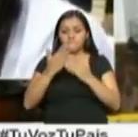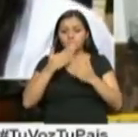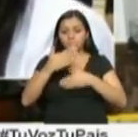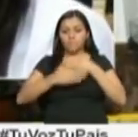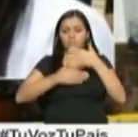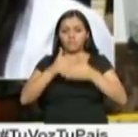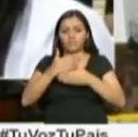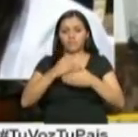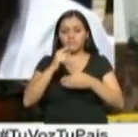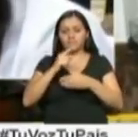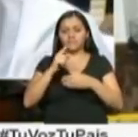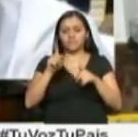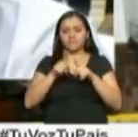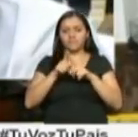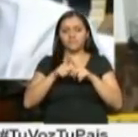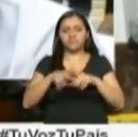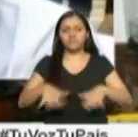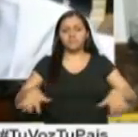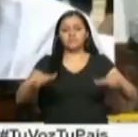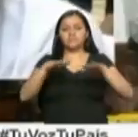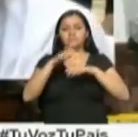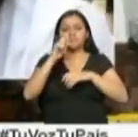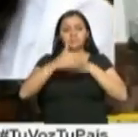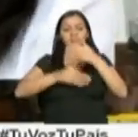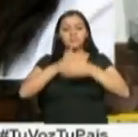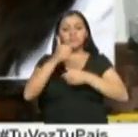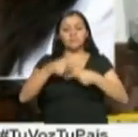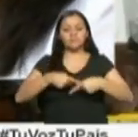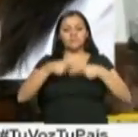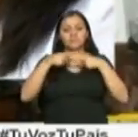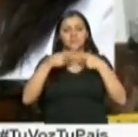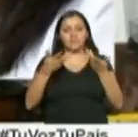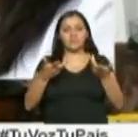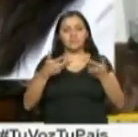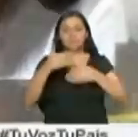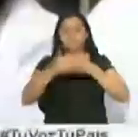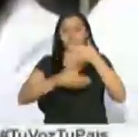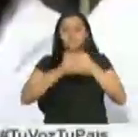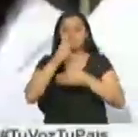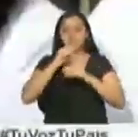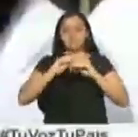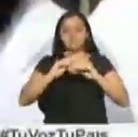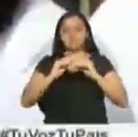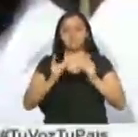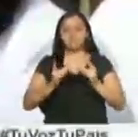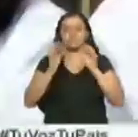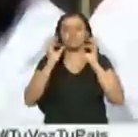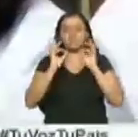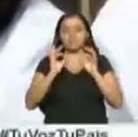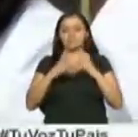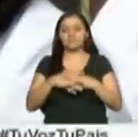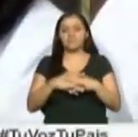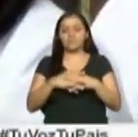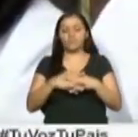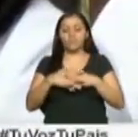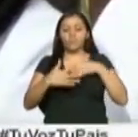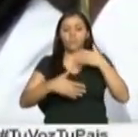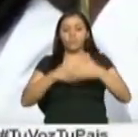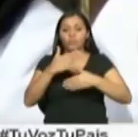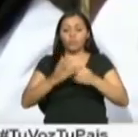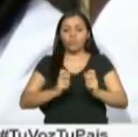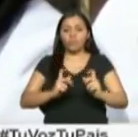sendero en tu bosque, un camino hacia el buen vivir, un camino hacia la educación de calidad, un camino hacia